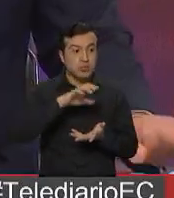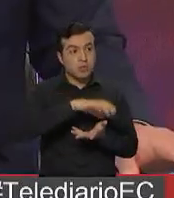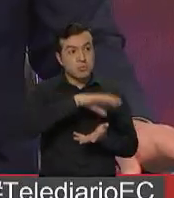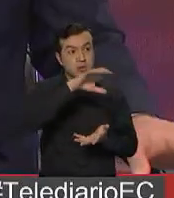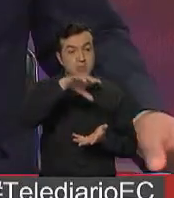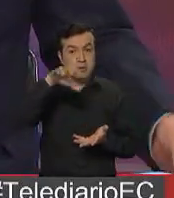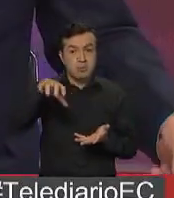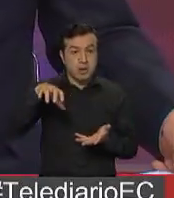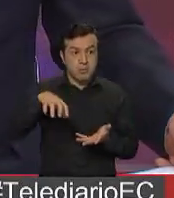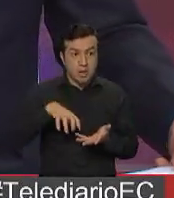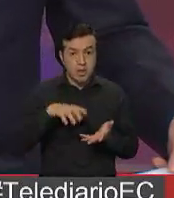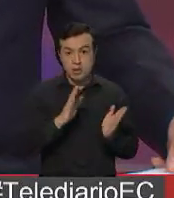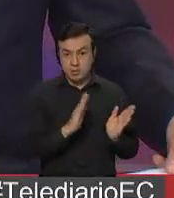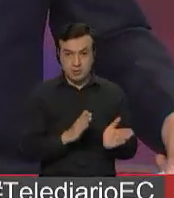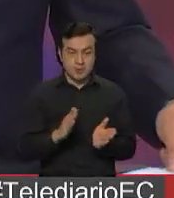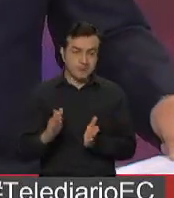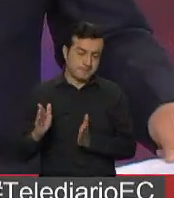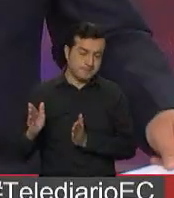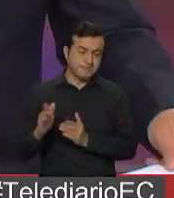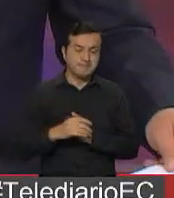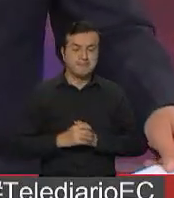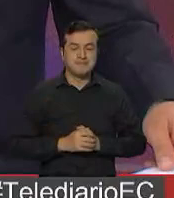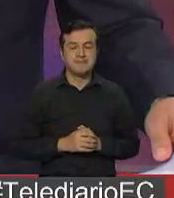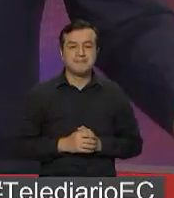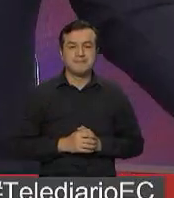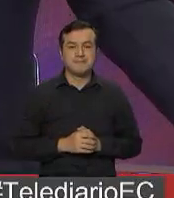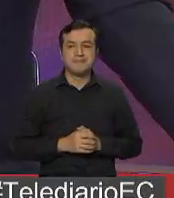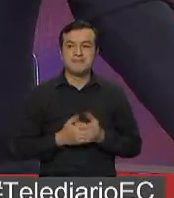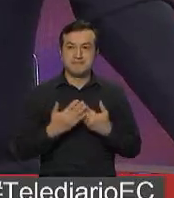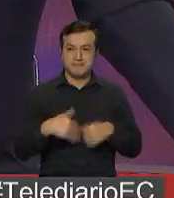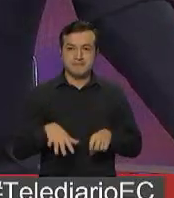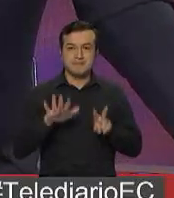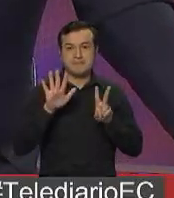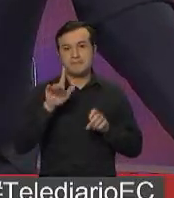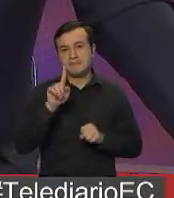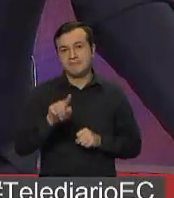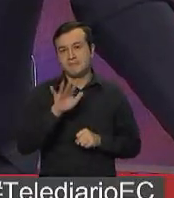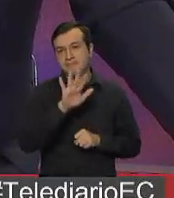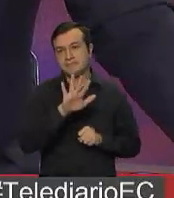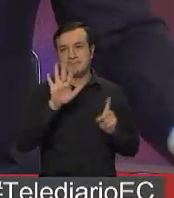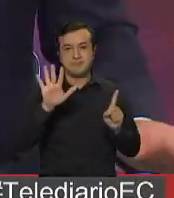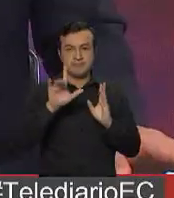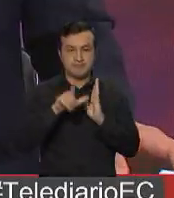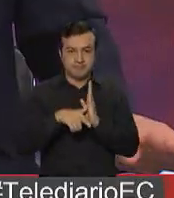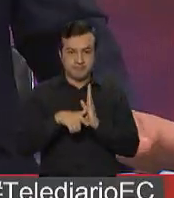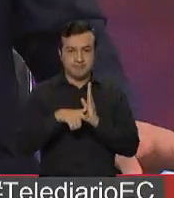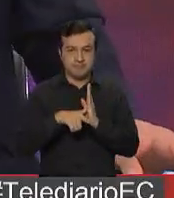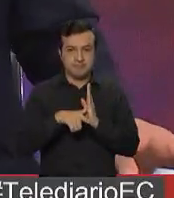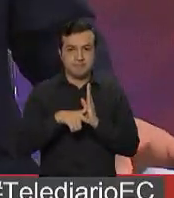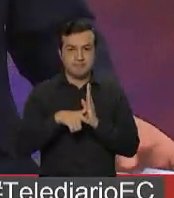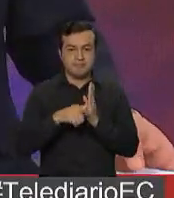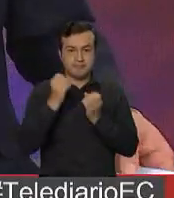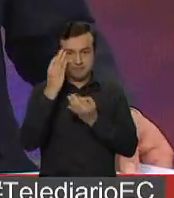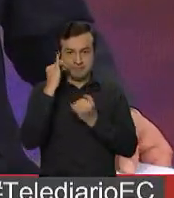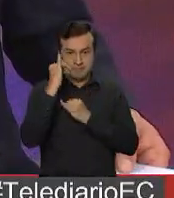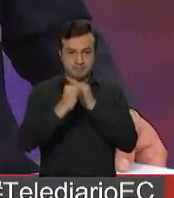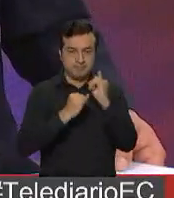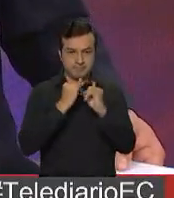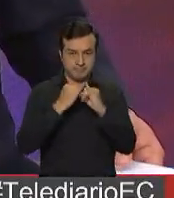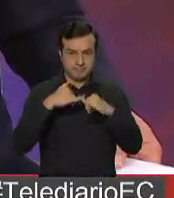distintos cantones del territorio nacional. Son las 7 de la mañana con 56 minutos. Enseguida, información